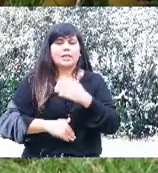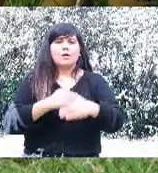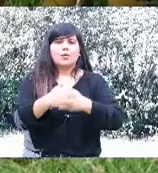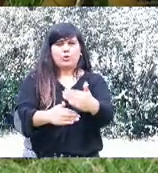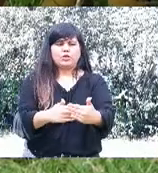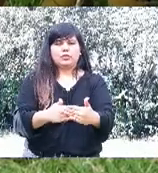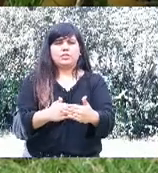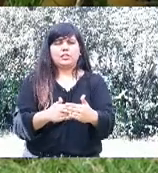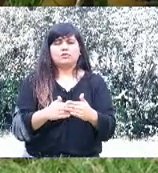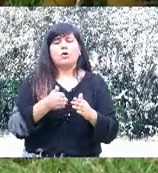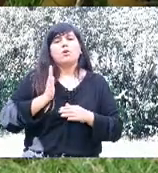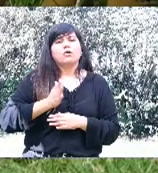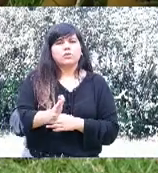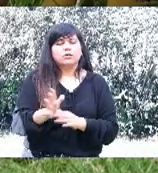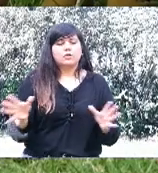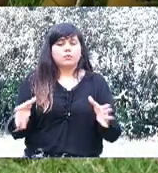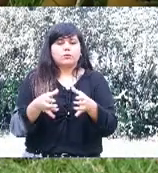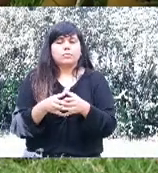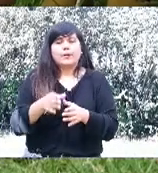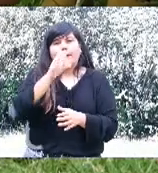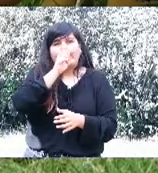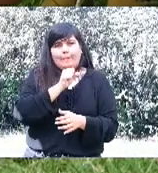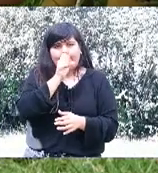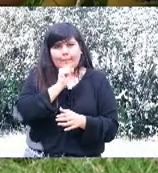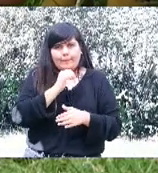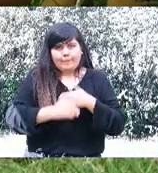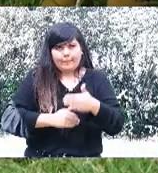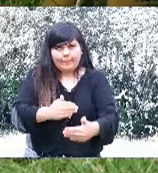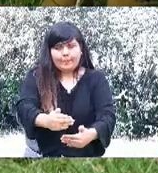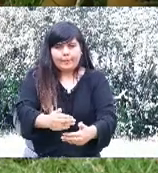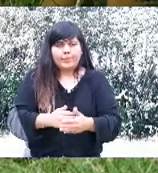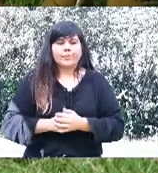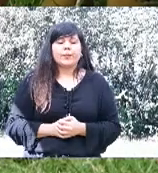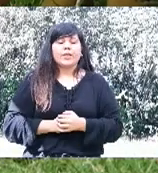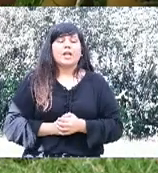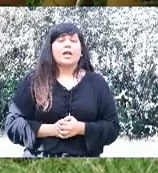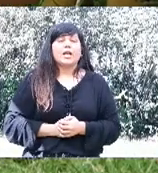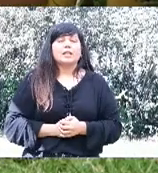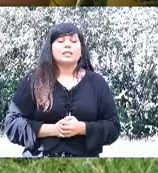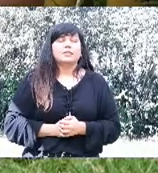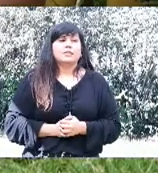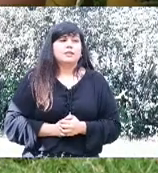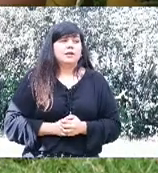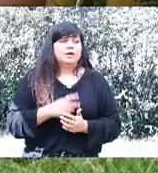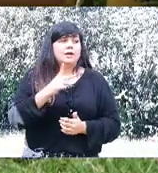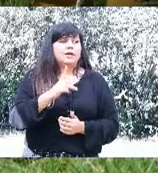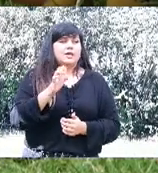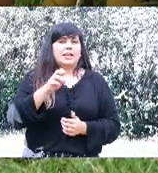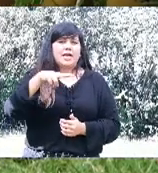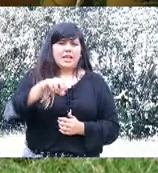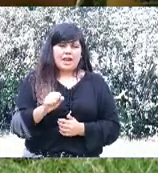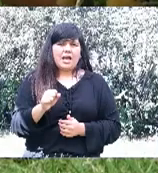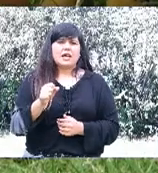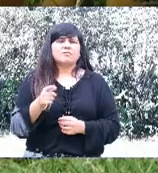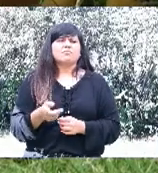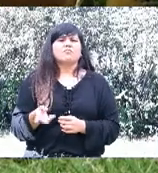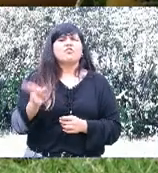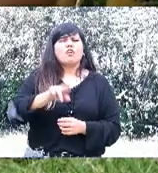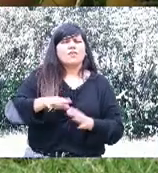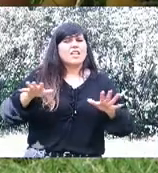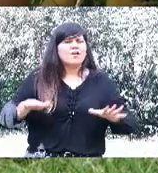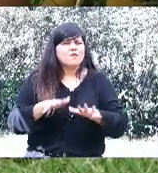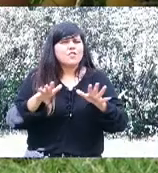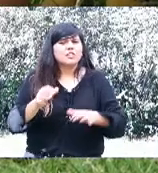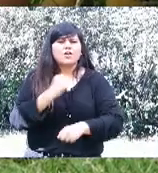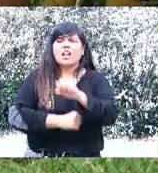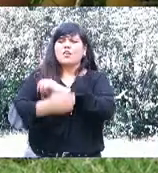proceso continuo y colectivo de resistencia e también que estés aquí kena tiene que ver con retomar este gran esfuerzo que se